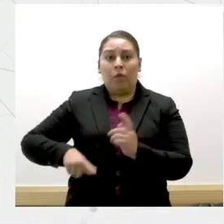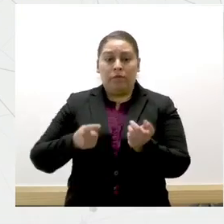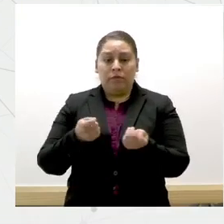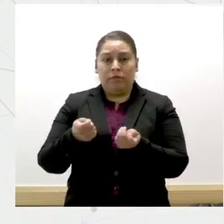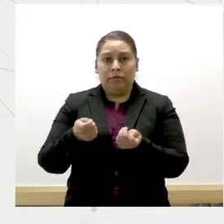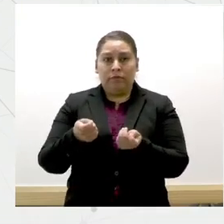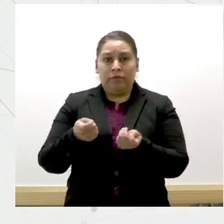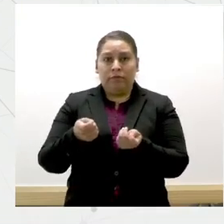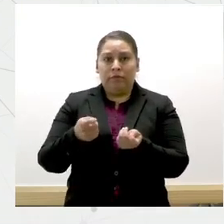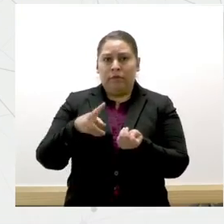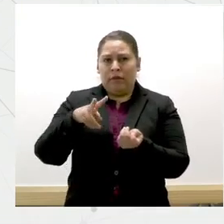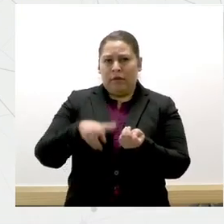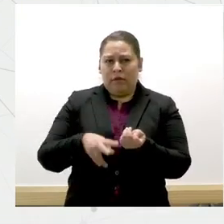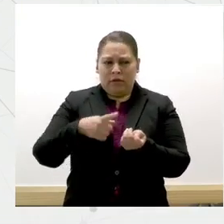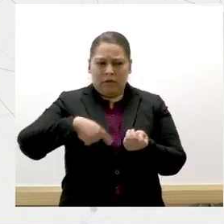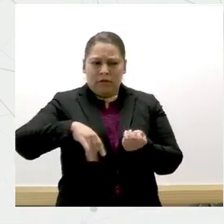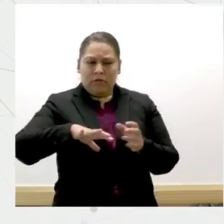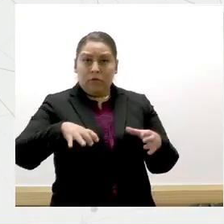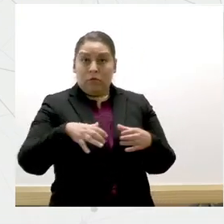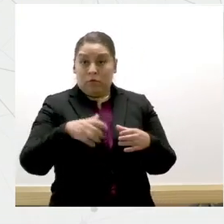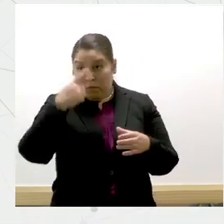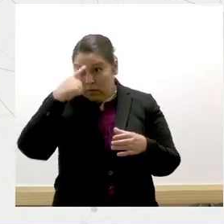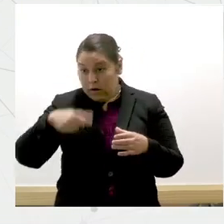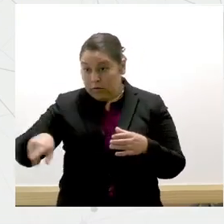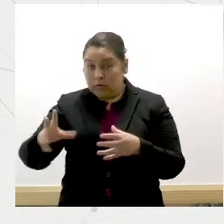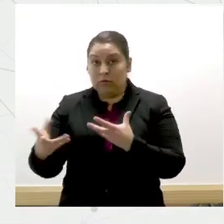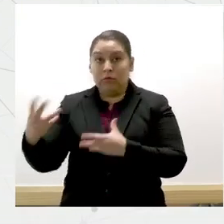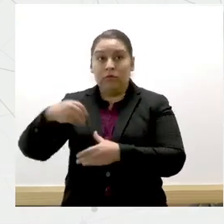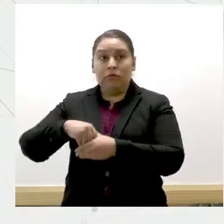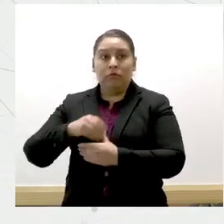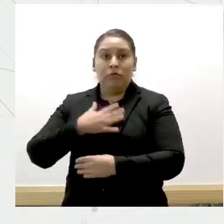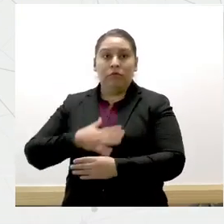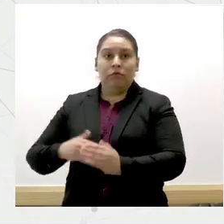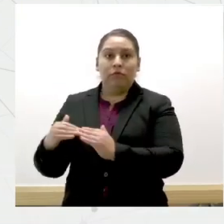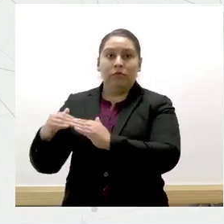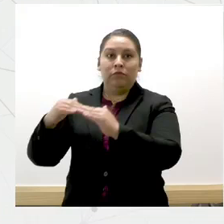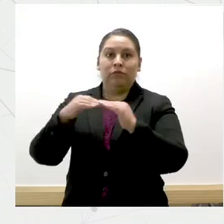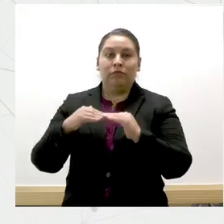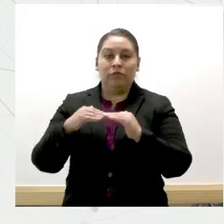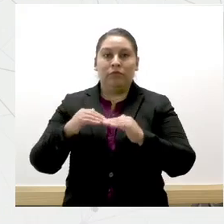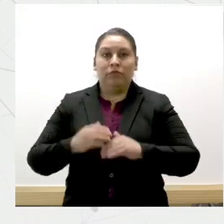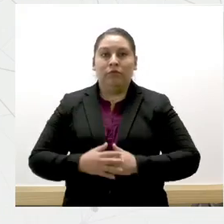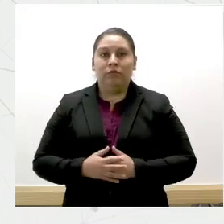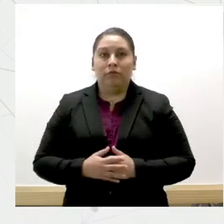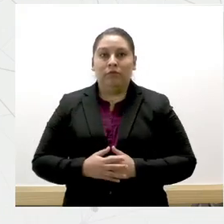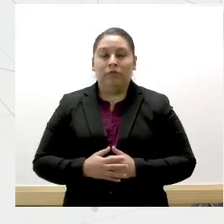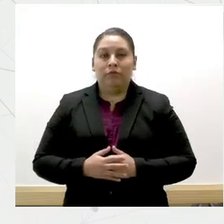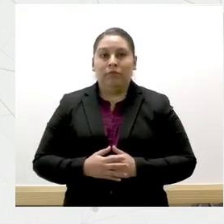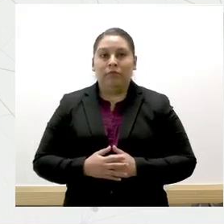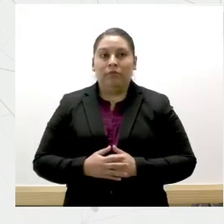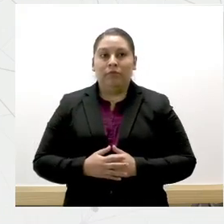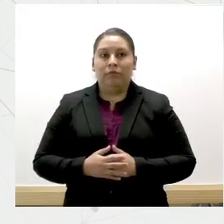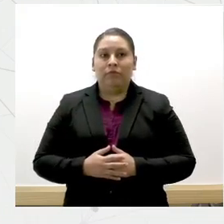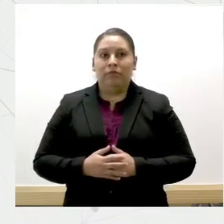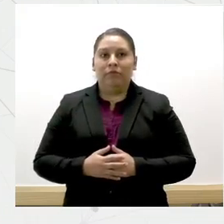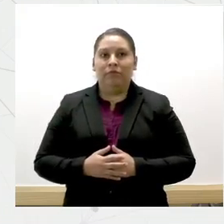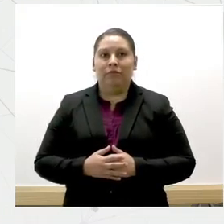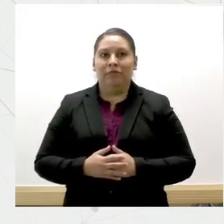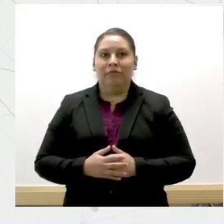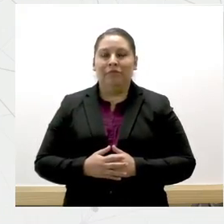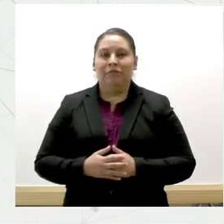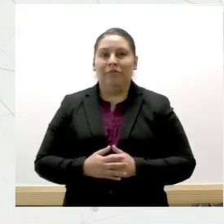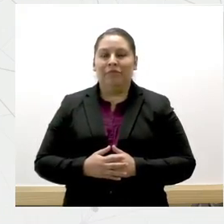no va a dejar a nadie atrás? ¿Por cuántas manos ha pasado? Sin duda, ofrece la inteligencia artificial. Adorada como una virgen. No se